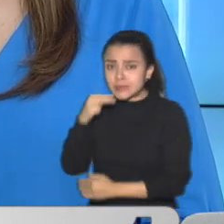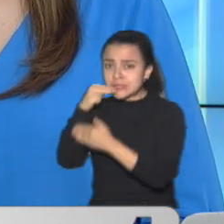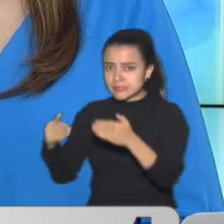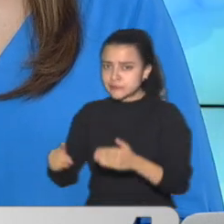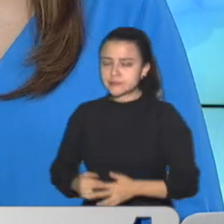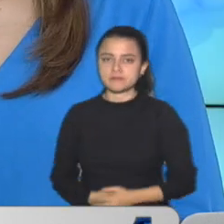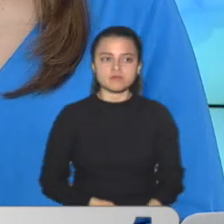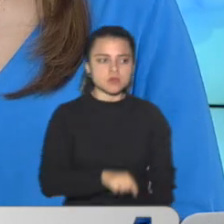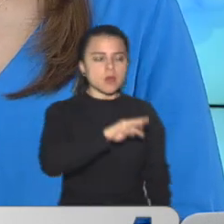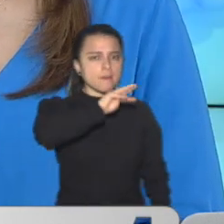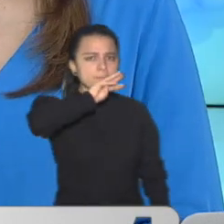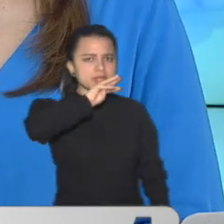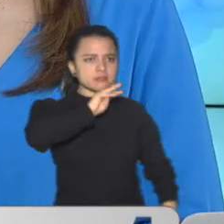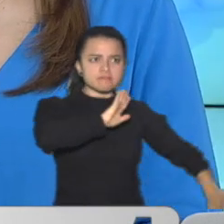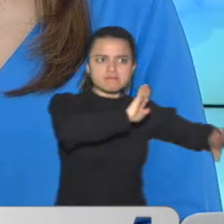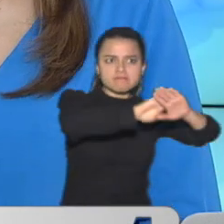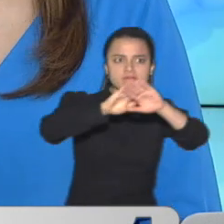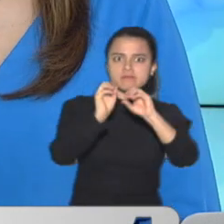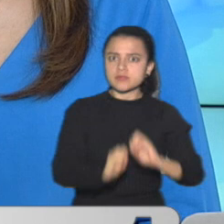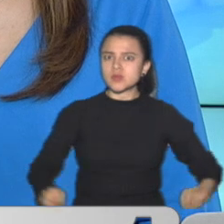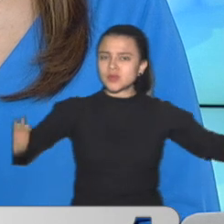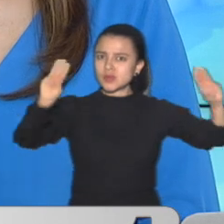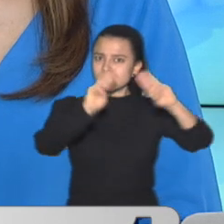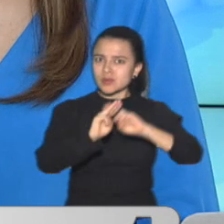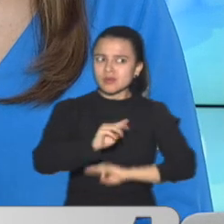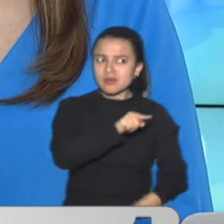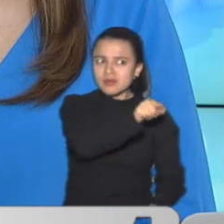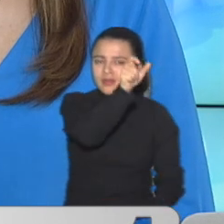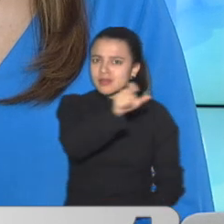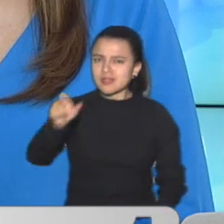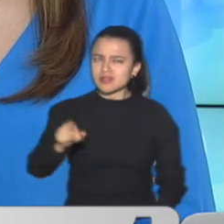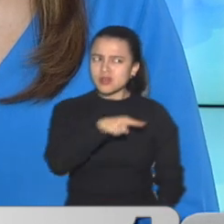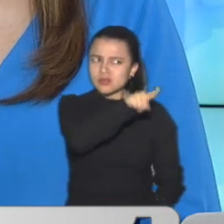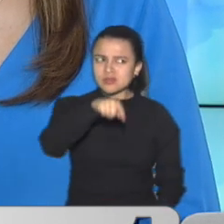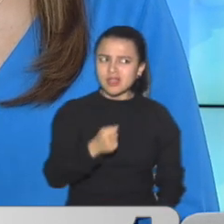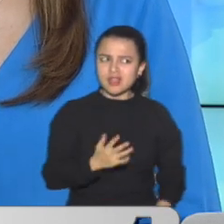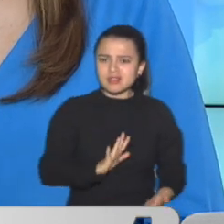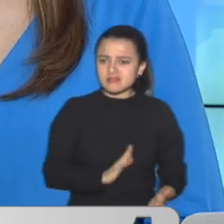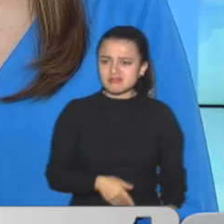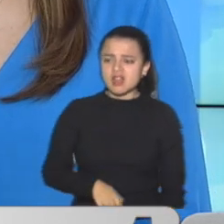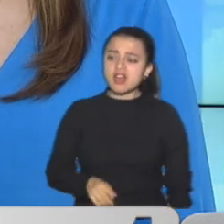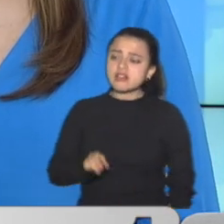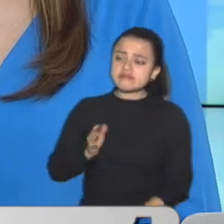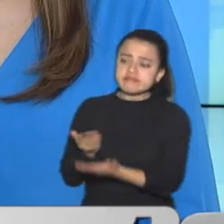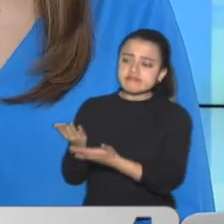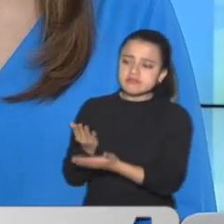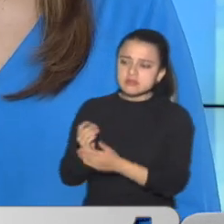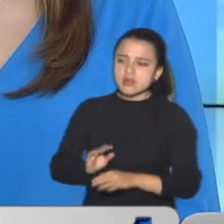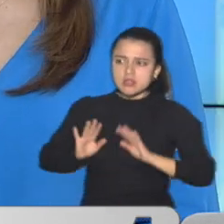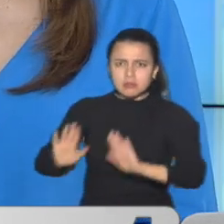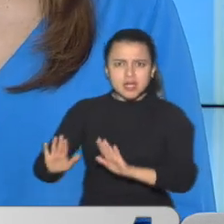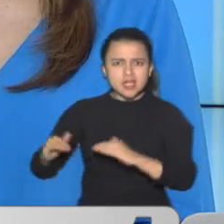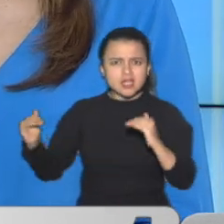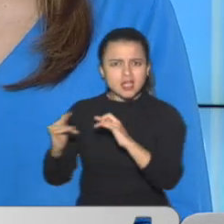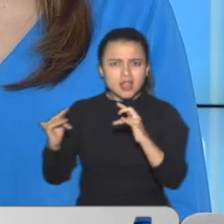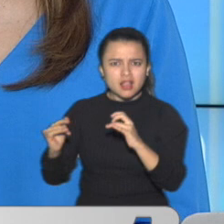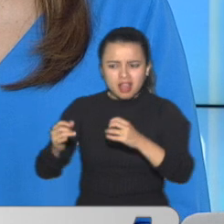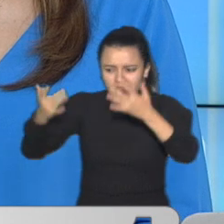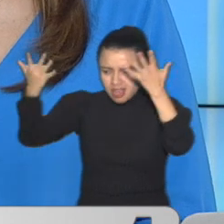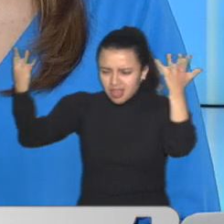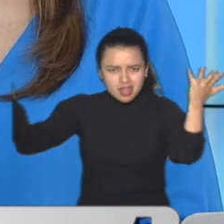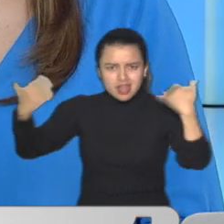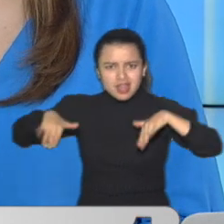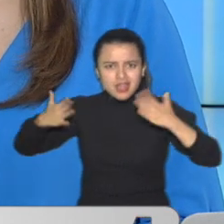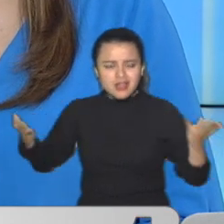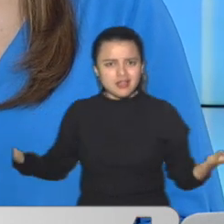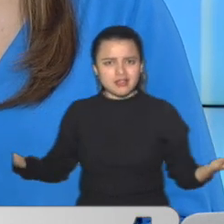francisco criticó a las naciones unidas y dijo que la organización no tiene el poder para frenar una guerra y hay huelga a los aeropuertos franceses